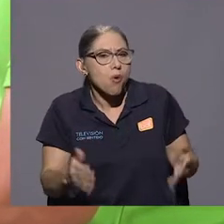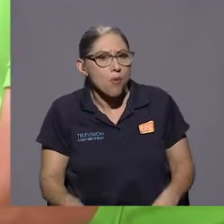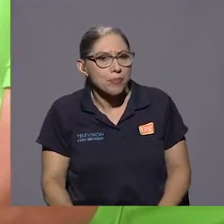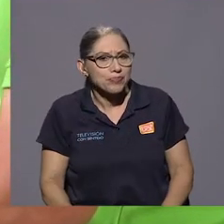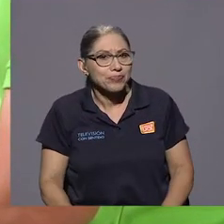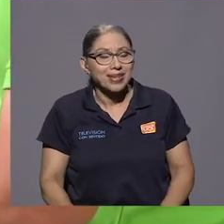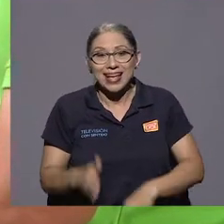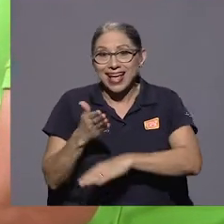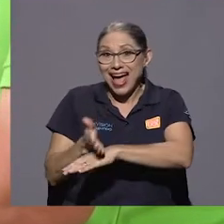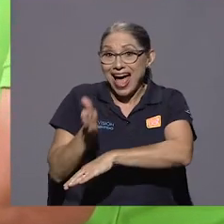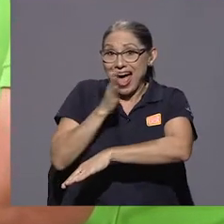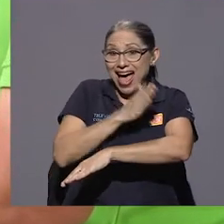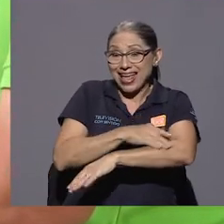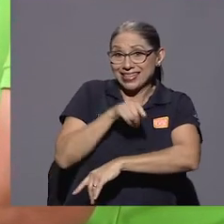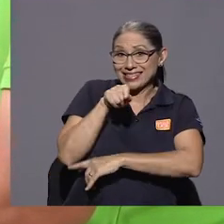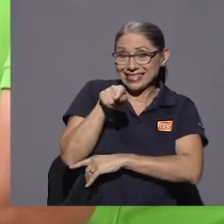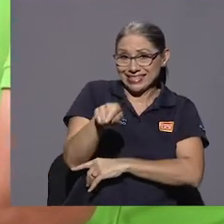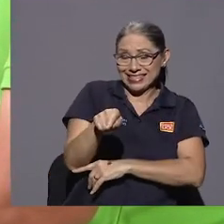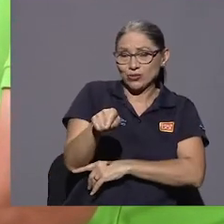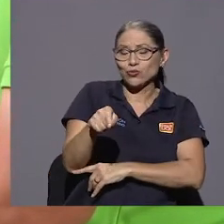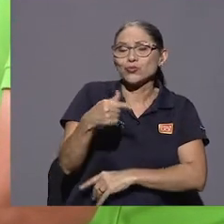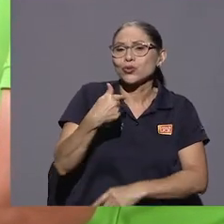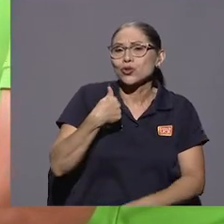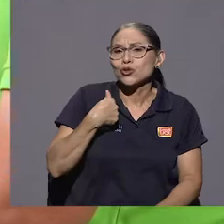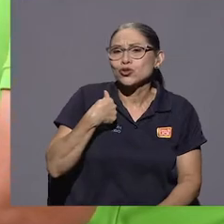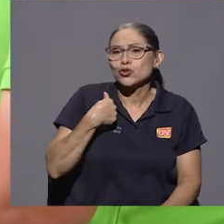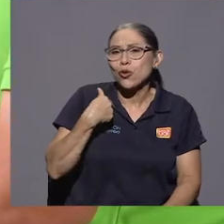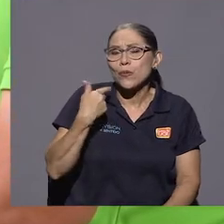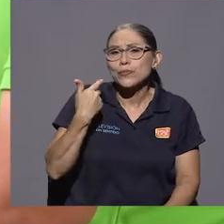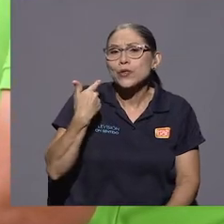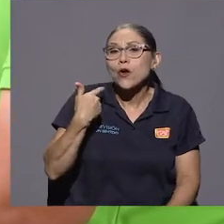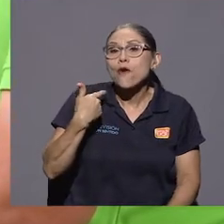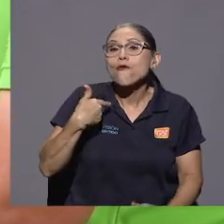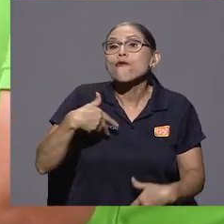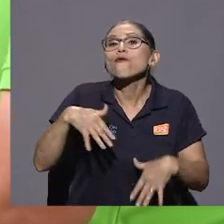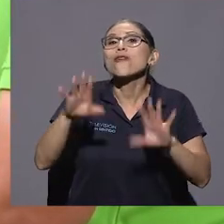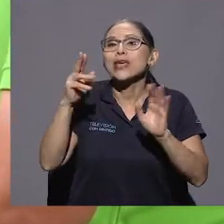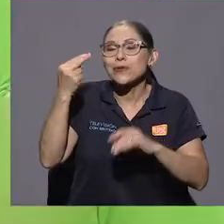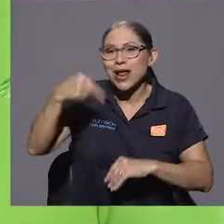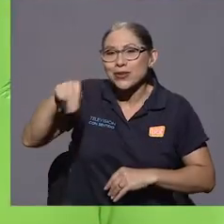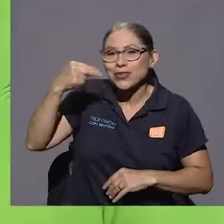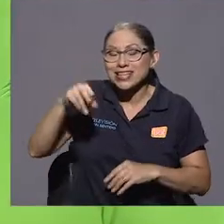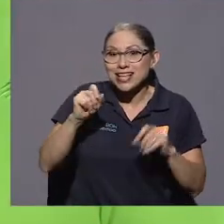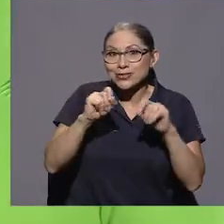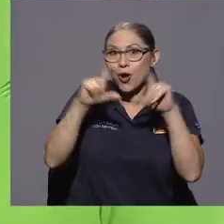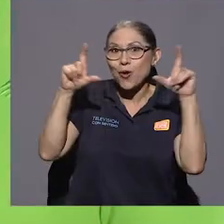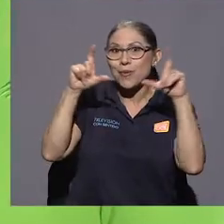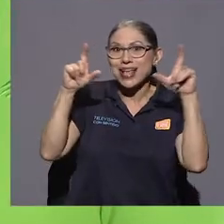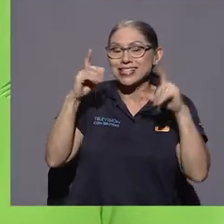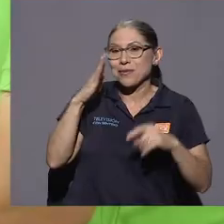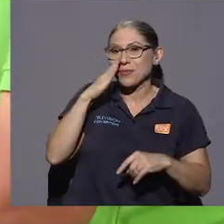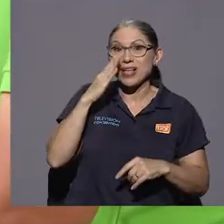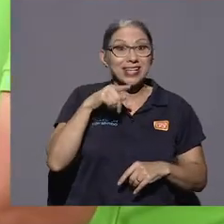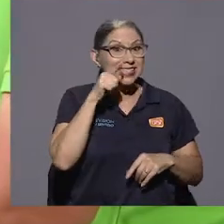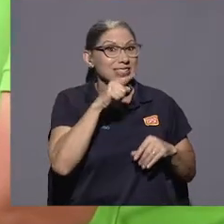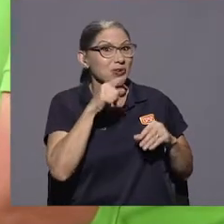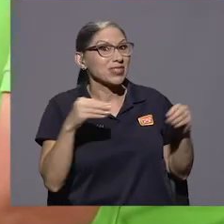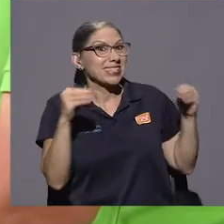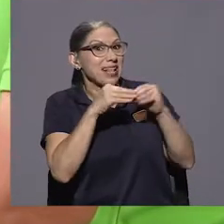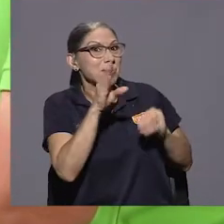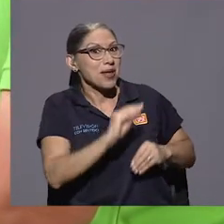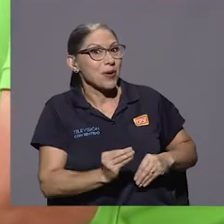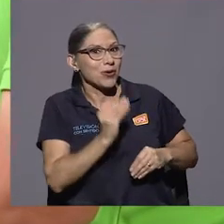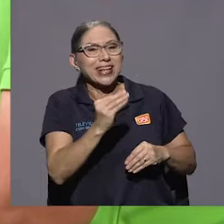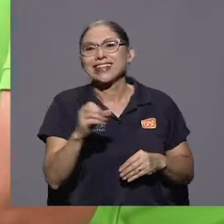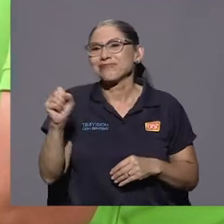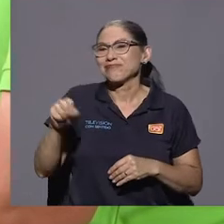Escuela. Antes de entrarle a eso, yo fui una noticia sorpresa para doña Lidia. Sí, sos el menor de la casa. Sí, o sea,